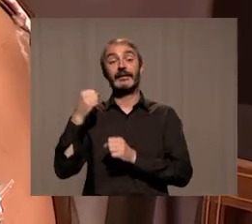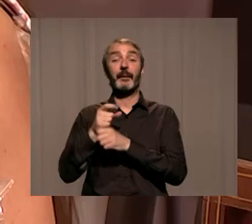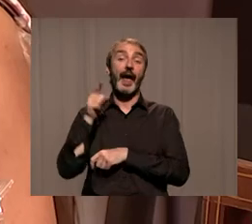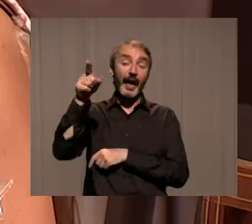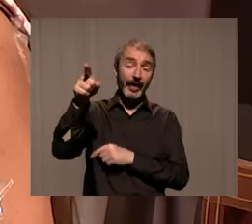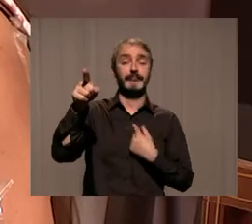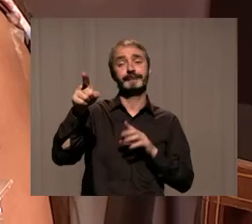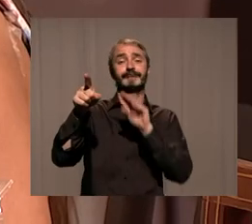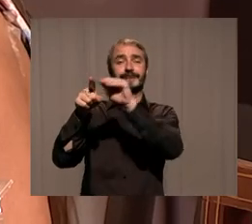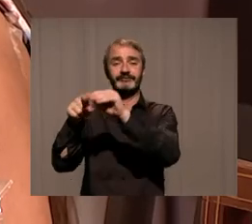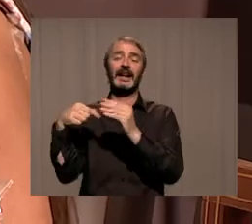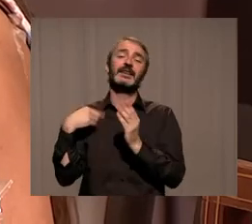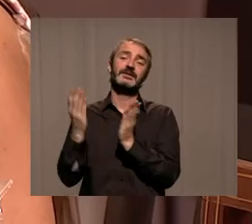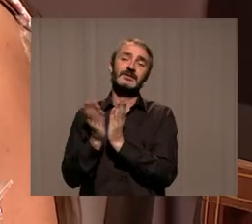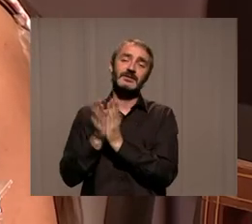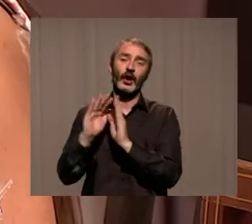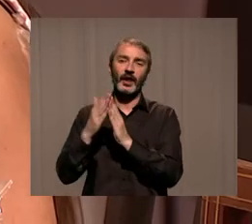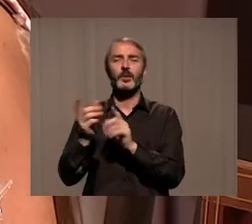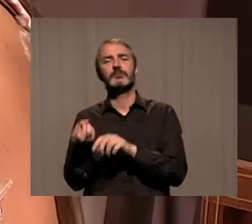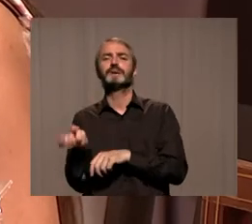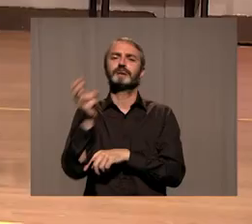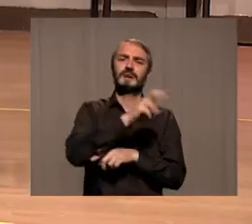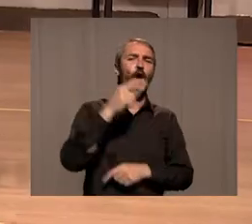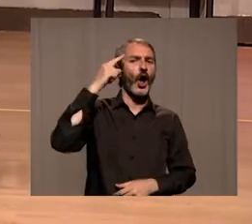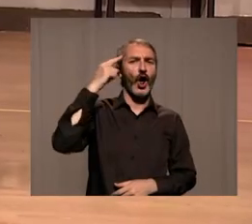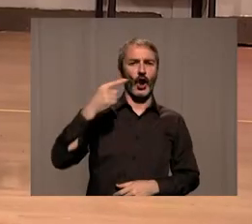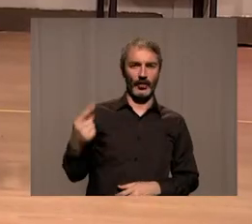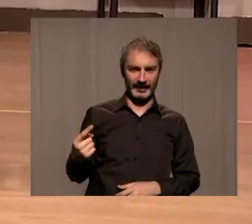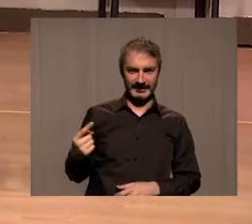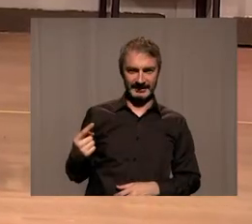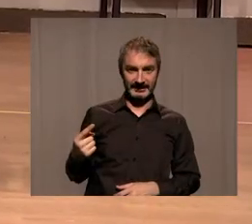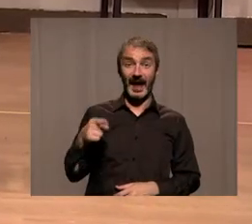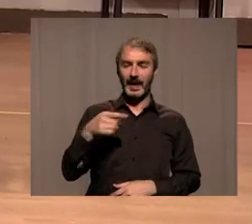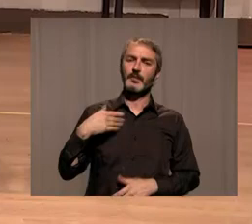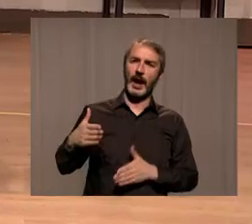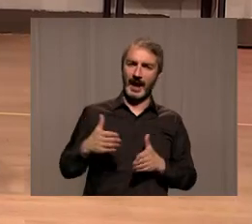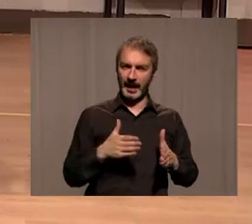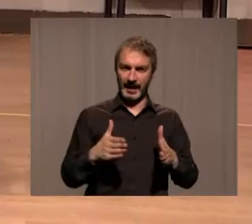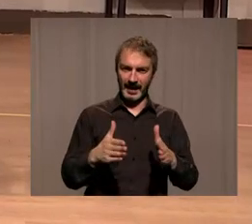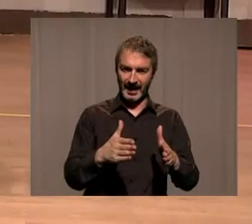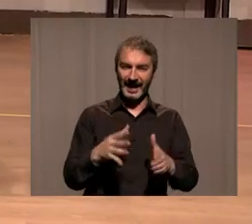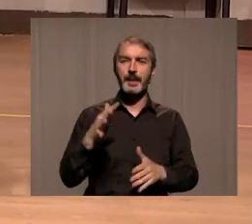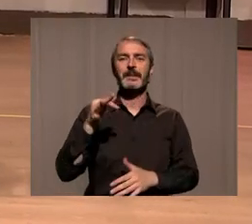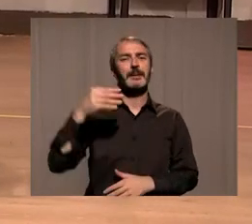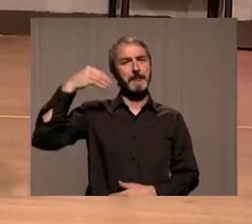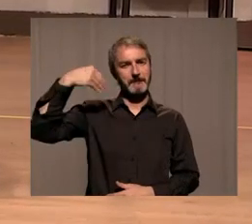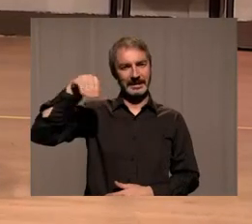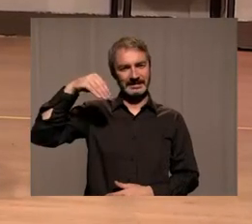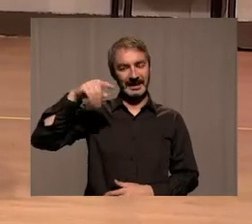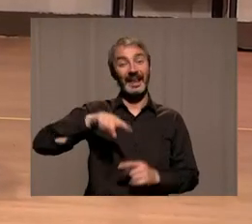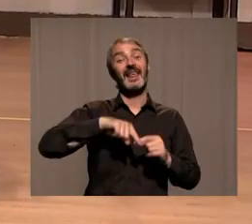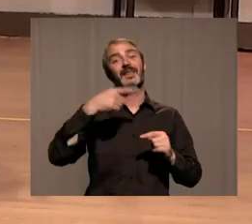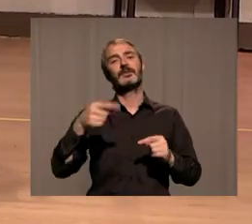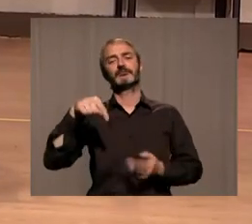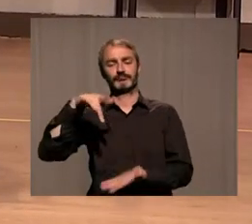Allí terminé el colegio y luego ya me mudé a Londres. Allí hice, bueno, la carrera y el máster también, y luego ya me vine a